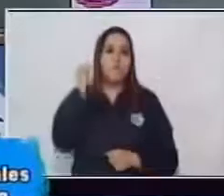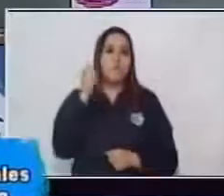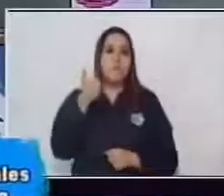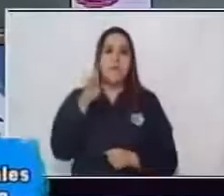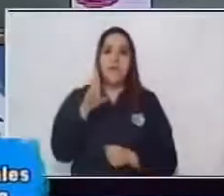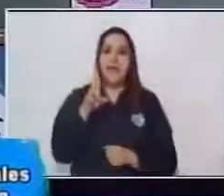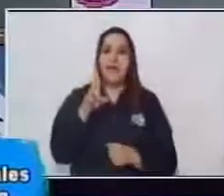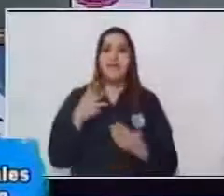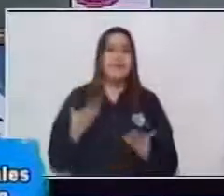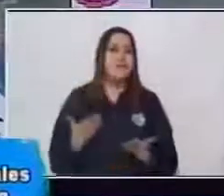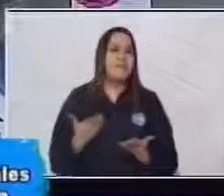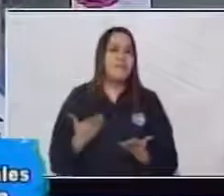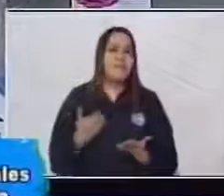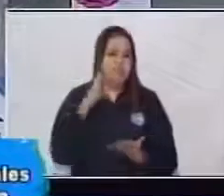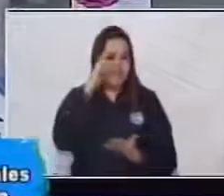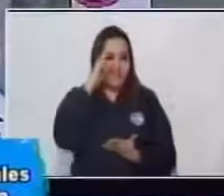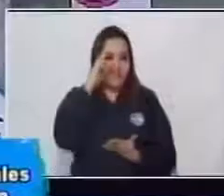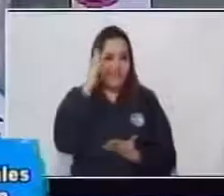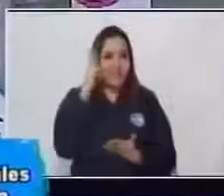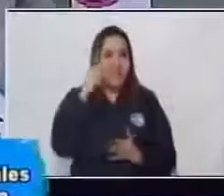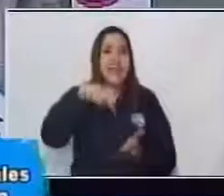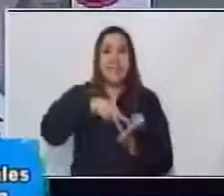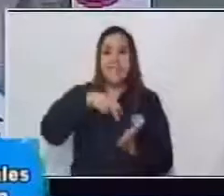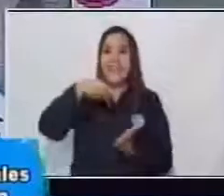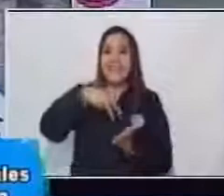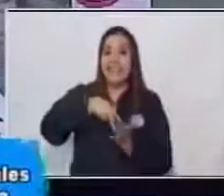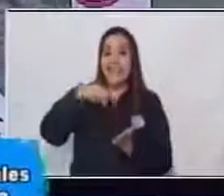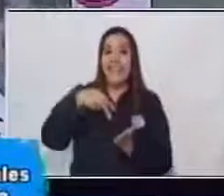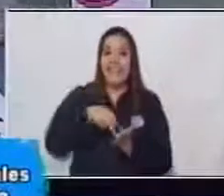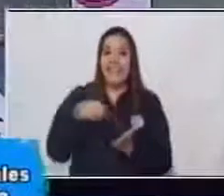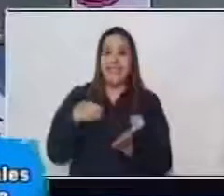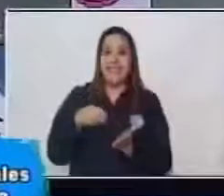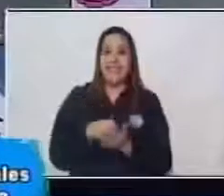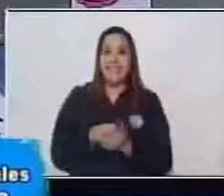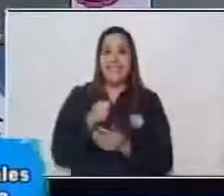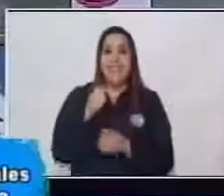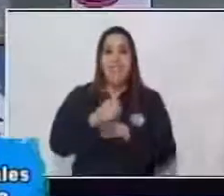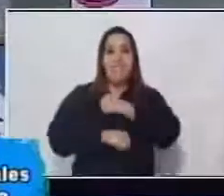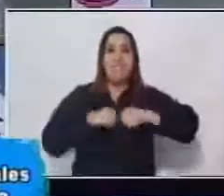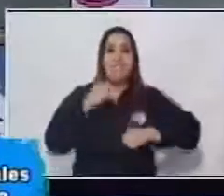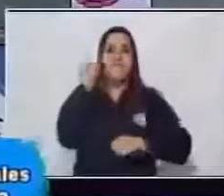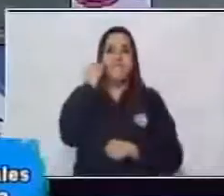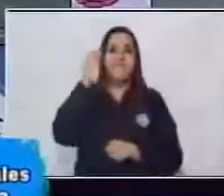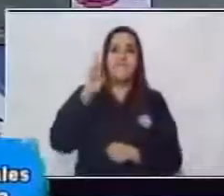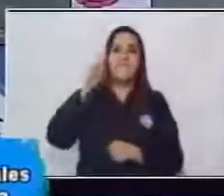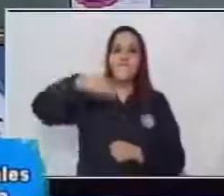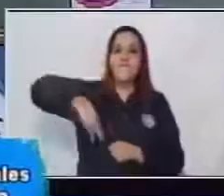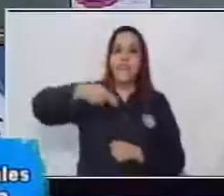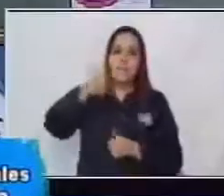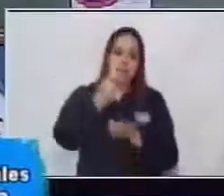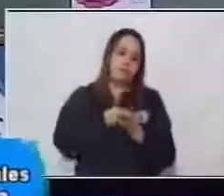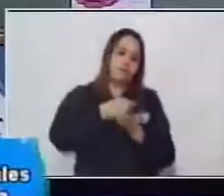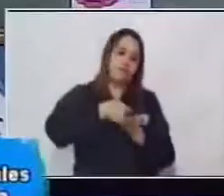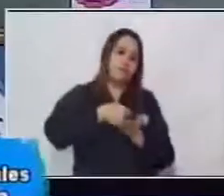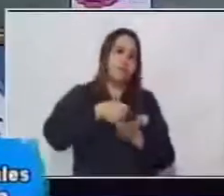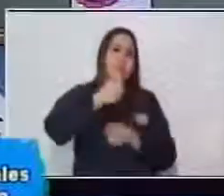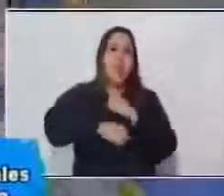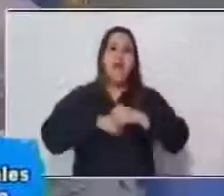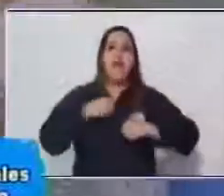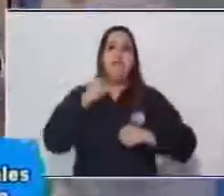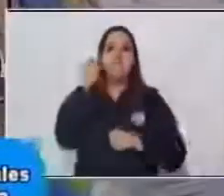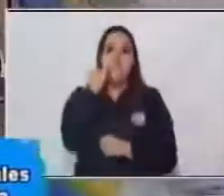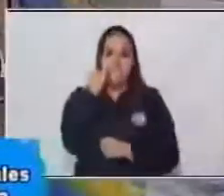en fu? Vamos a ver quién se acuerda. Sí, saltar. Firma. Firma empieza con